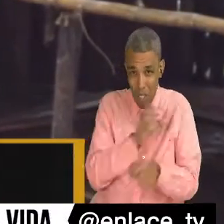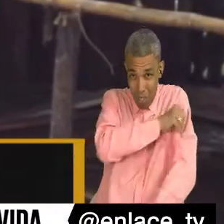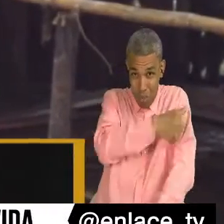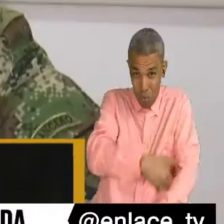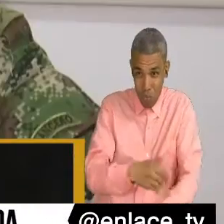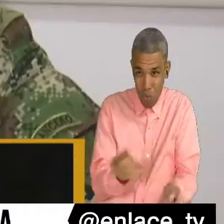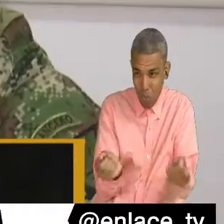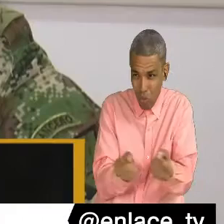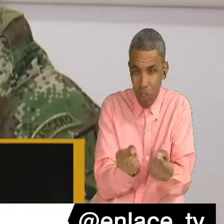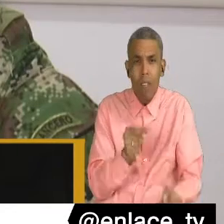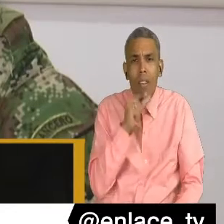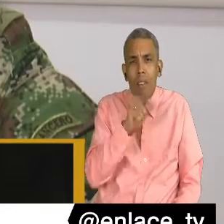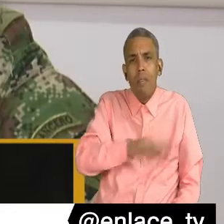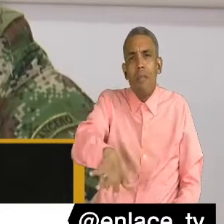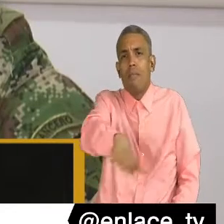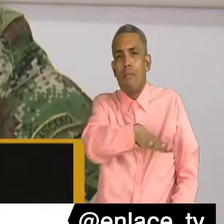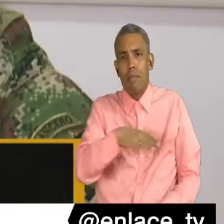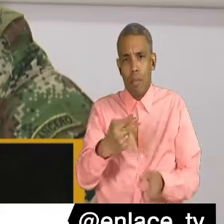de Yondó. En la vereda El Dique